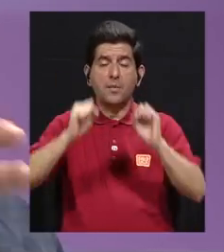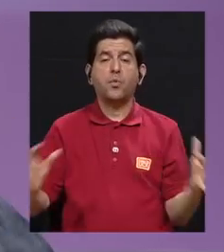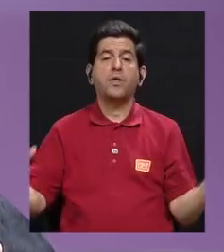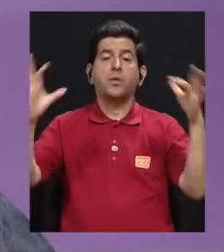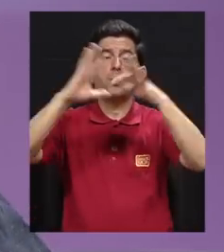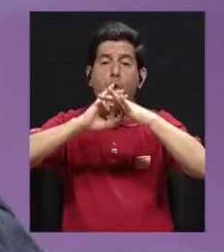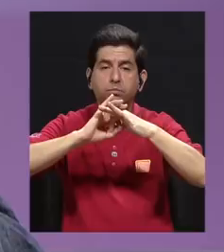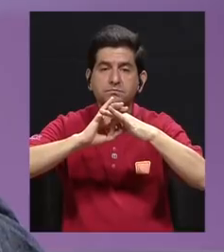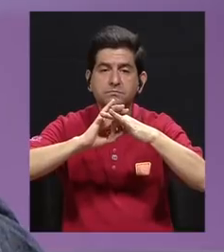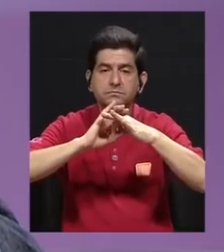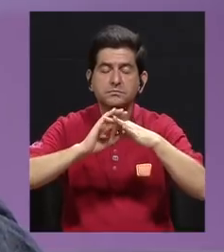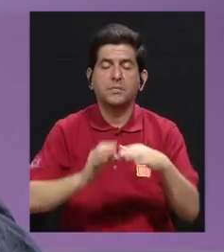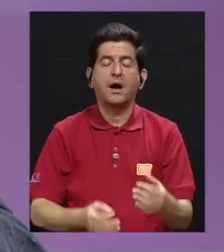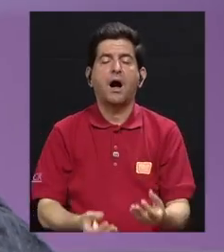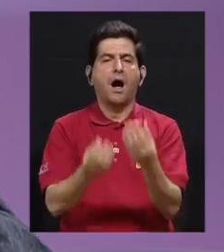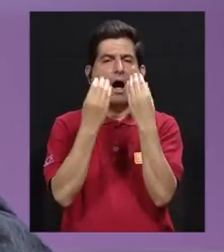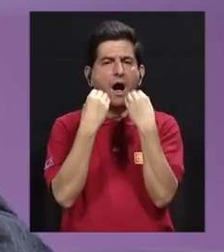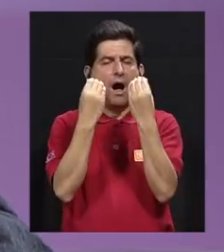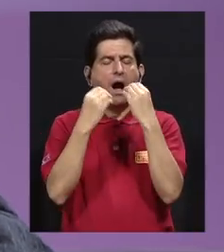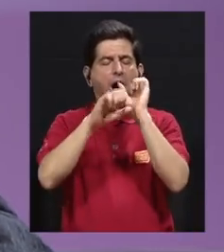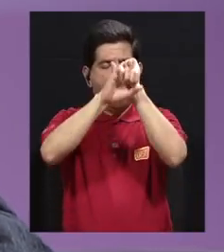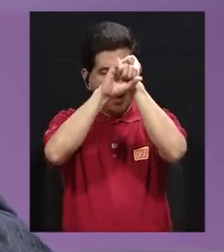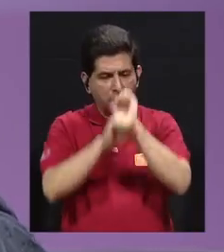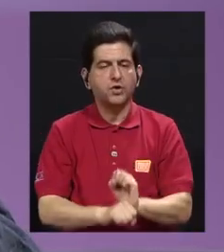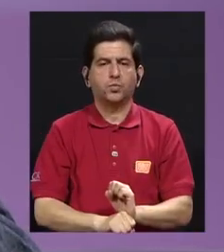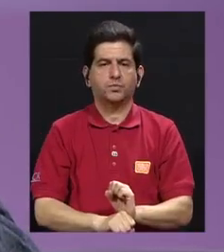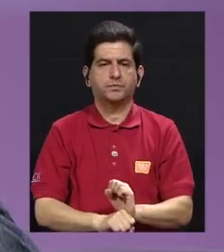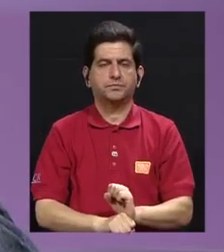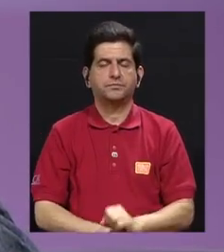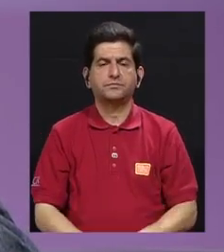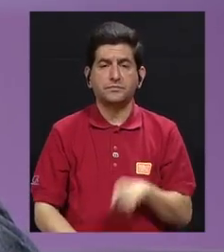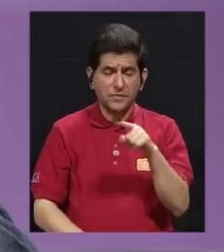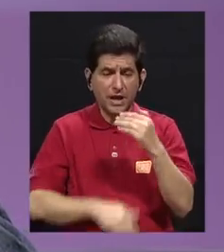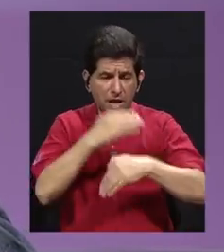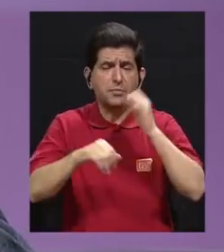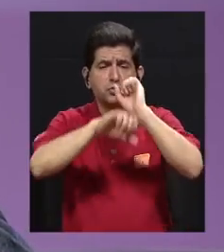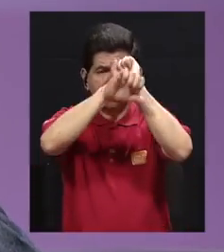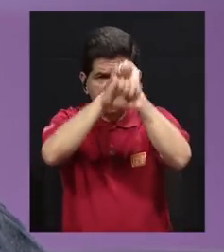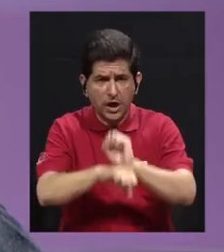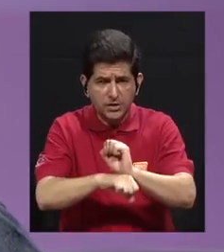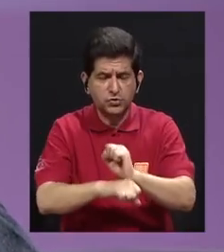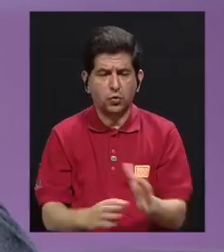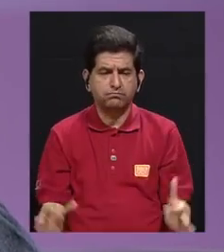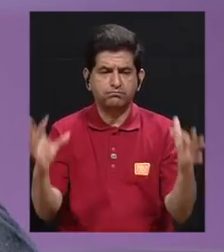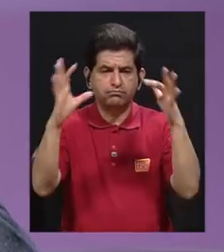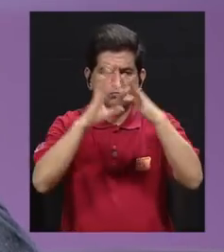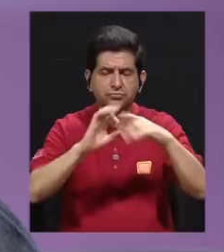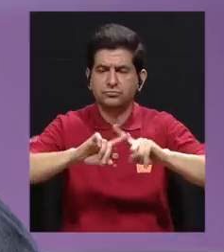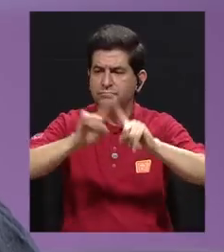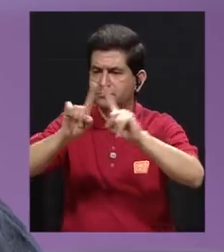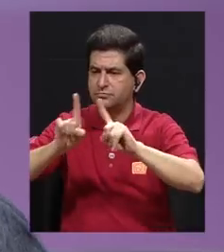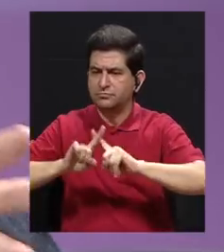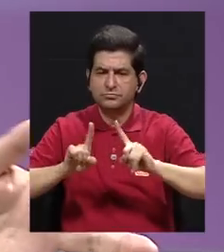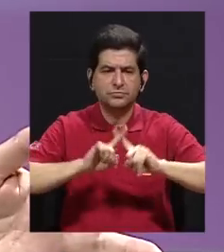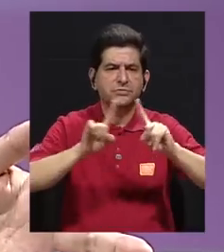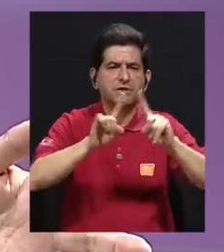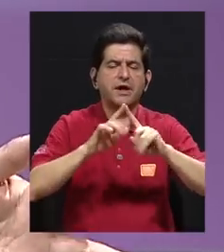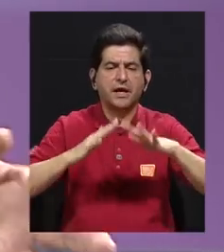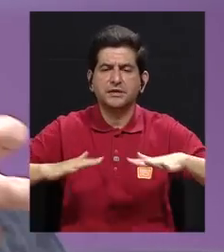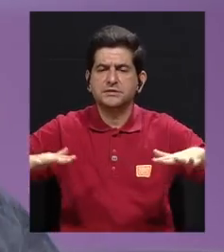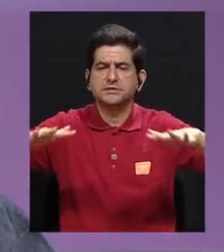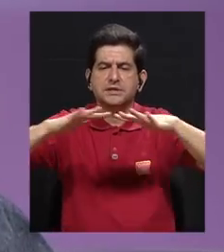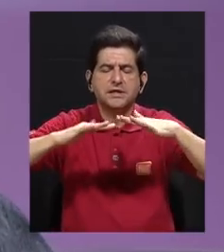separarse, pero también pueden unirse. Y eso nos ha enseñado mucho el ritual. O sea, en el ritual hay una conjunción